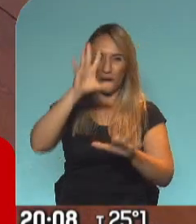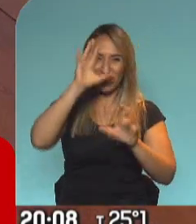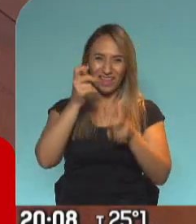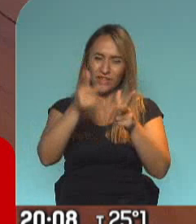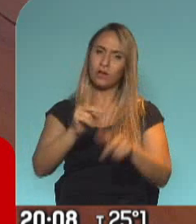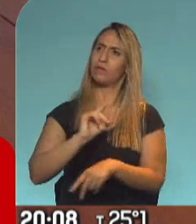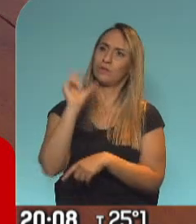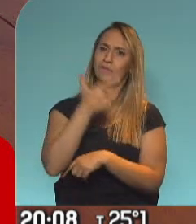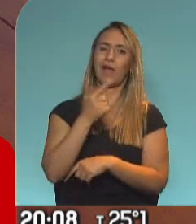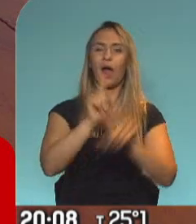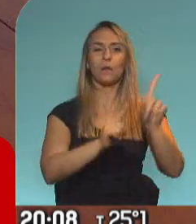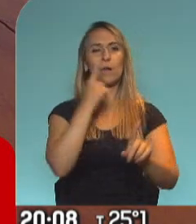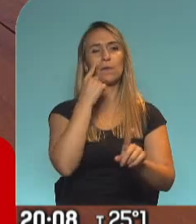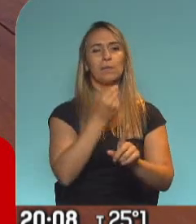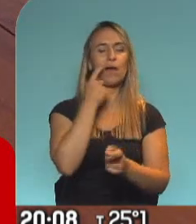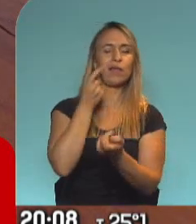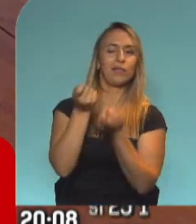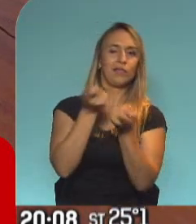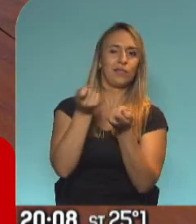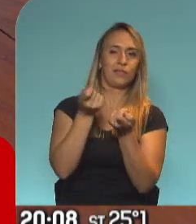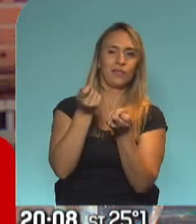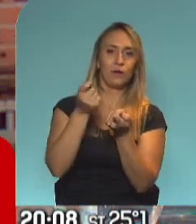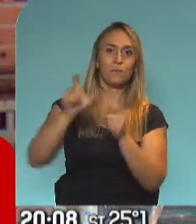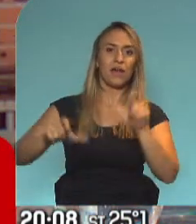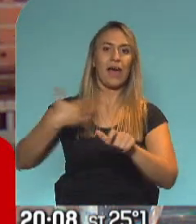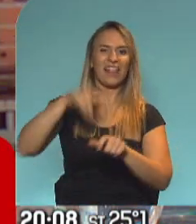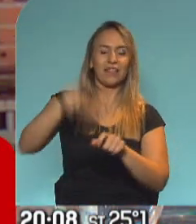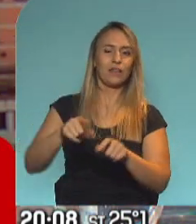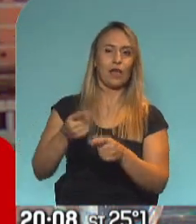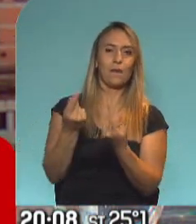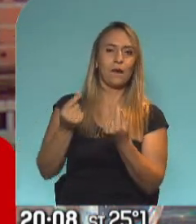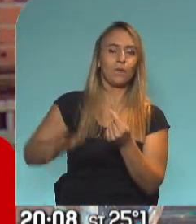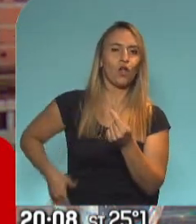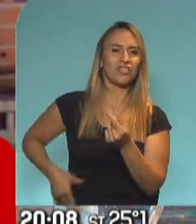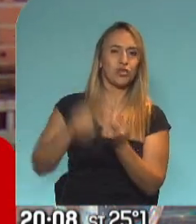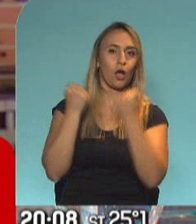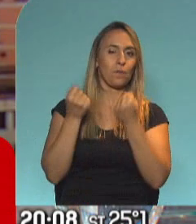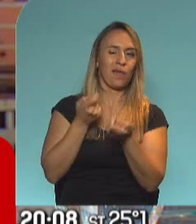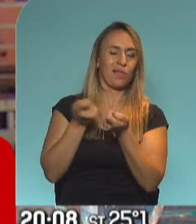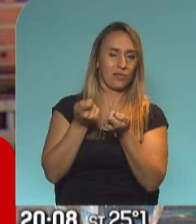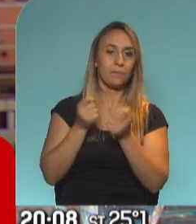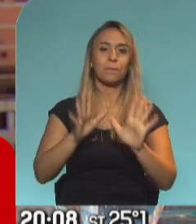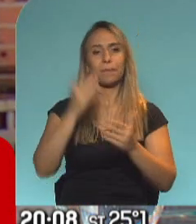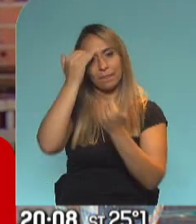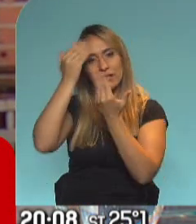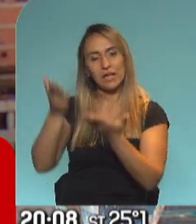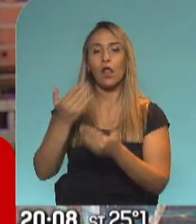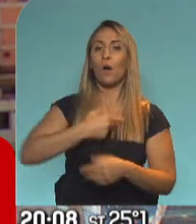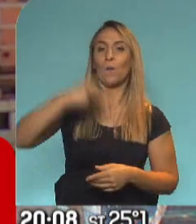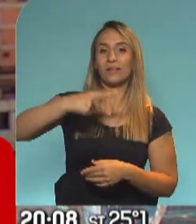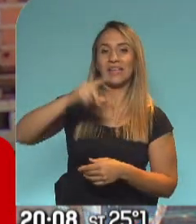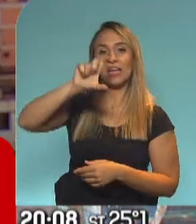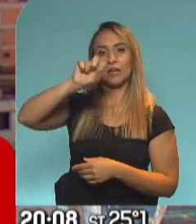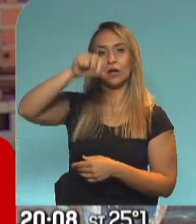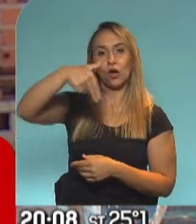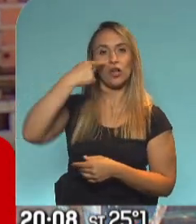puede ser que algunos vivos estén especulando con el bolsillo de los argentinos? Vamos a saludar a Elvio Laucirica, que es el vice de Coninagro. Ustedes saben que Coninagro